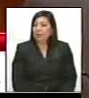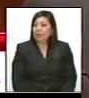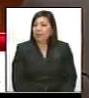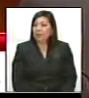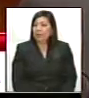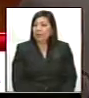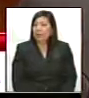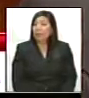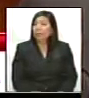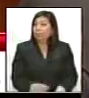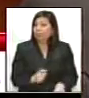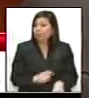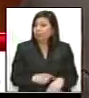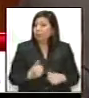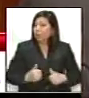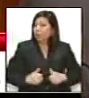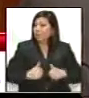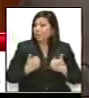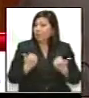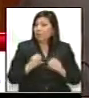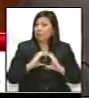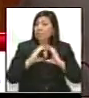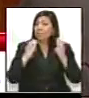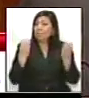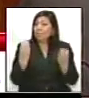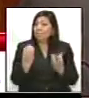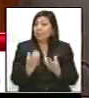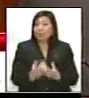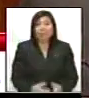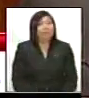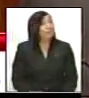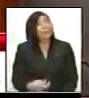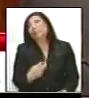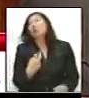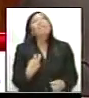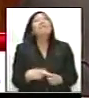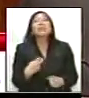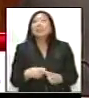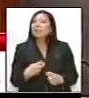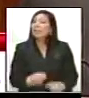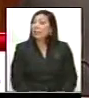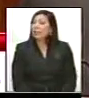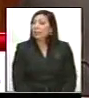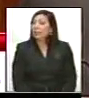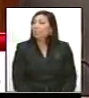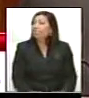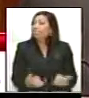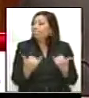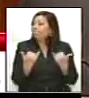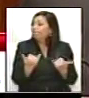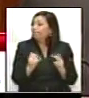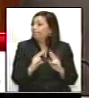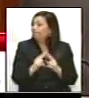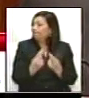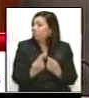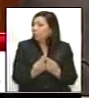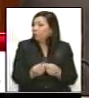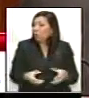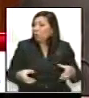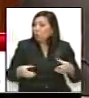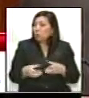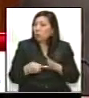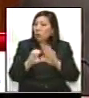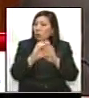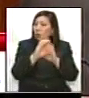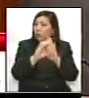el momento que estamos viviendo en este congreso realmente patético actualmente está reunida a la comisión de